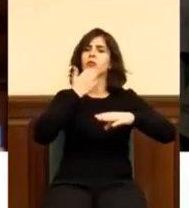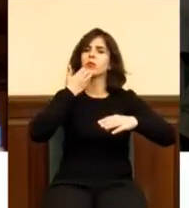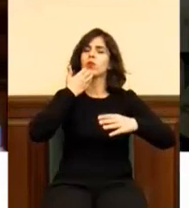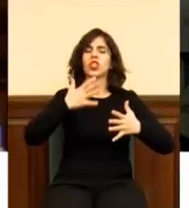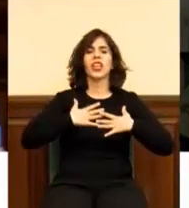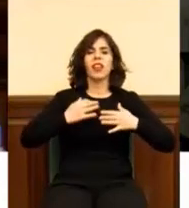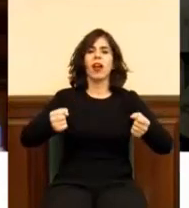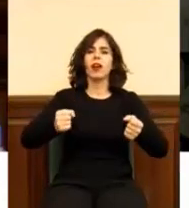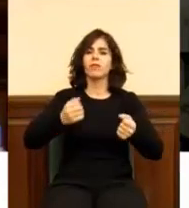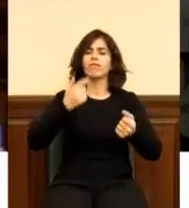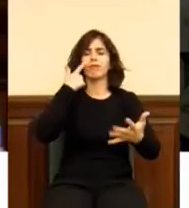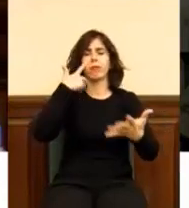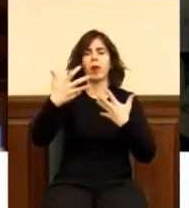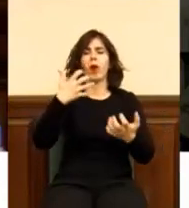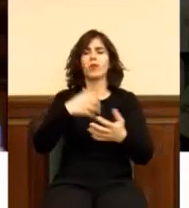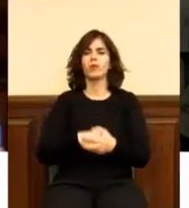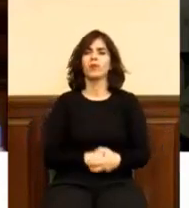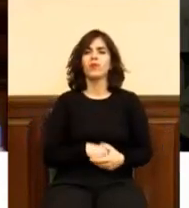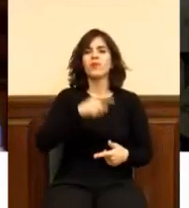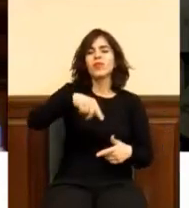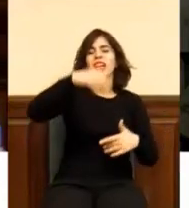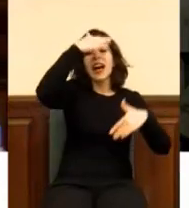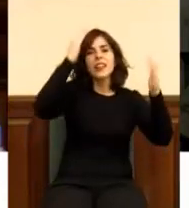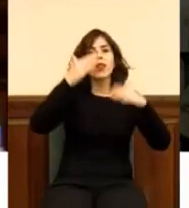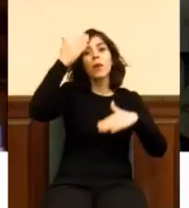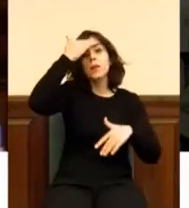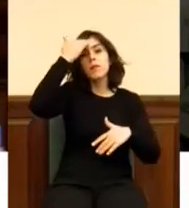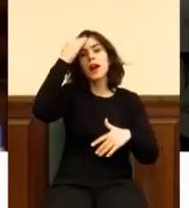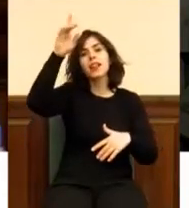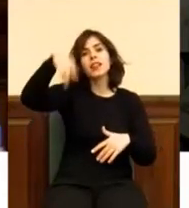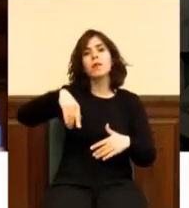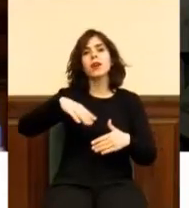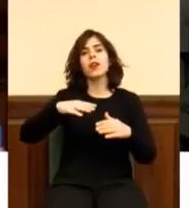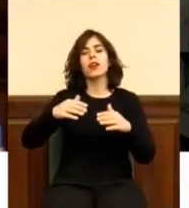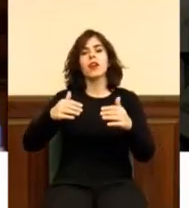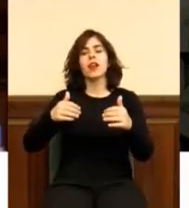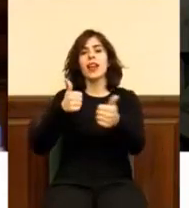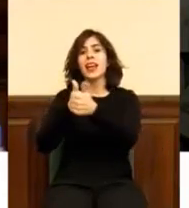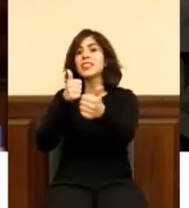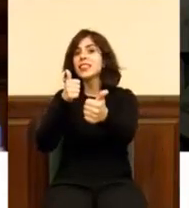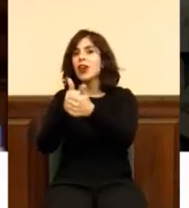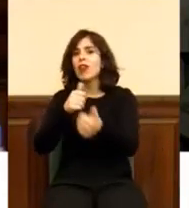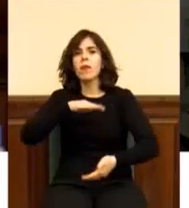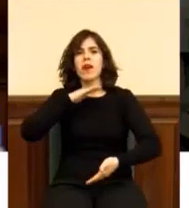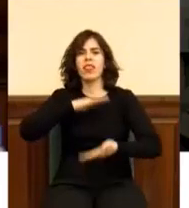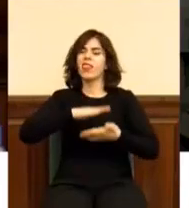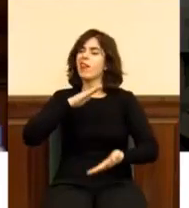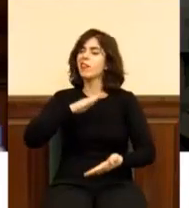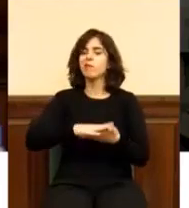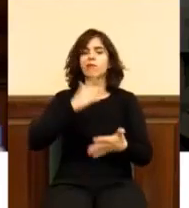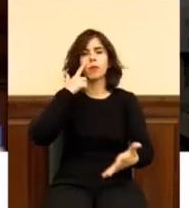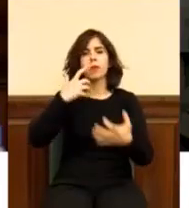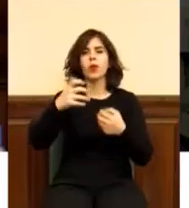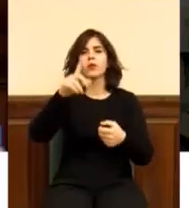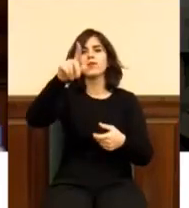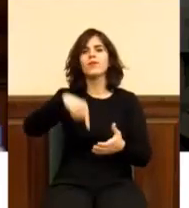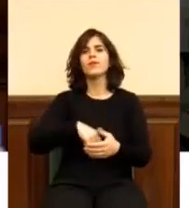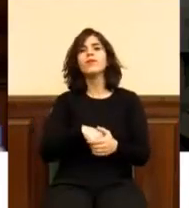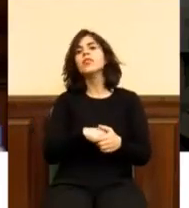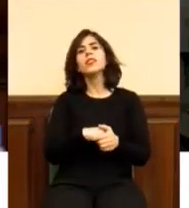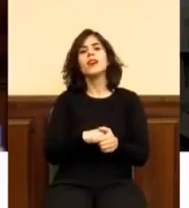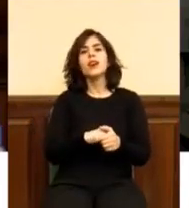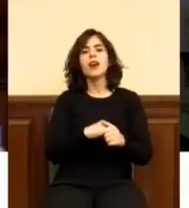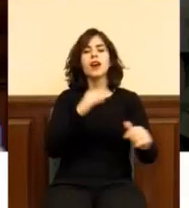sanidad. Lo hemos visto en la atención primaria, en la capacidad de rastreo, en la capacidad de absorber en los